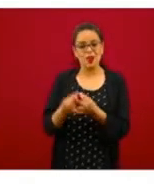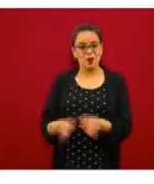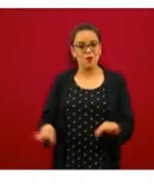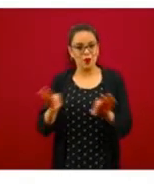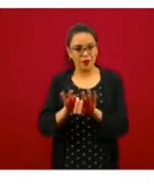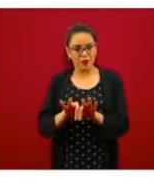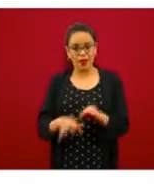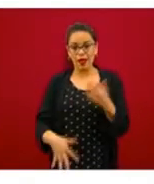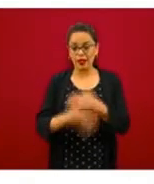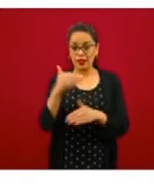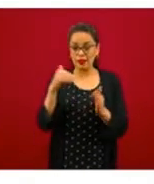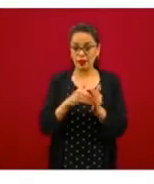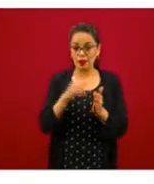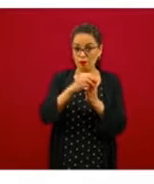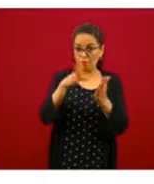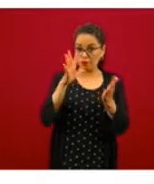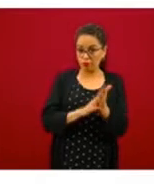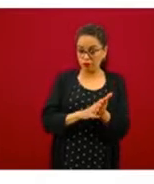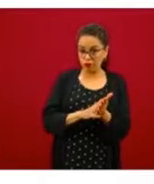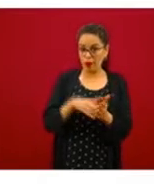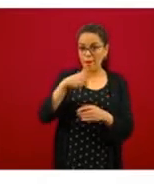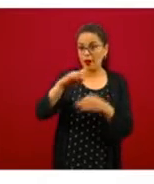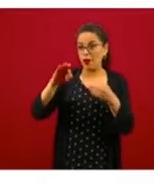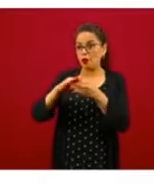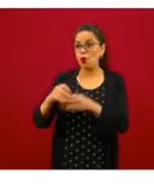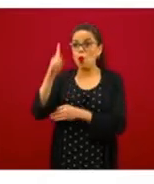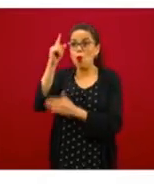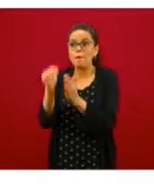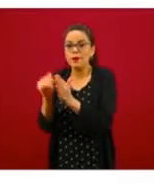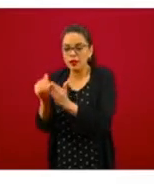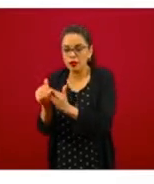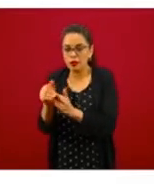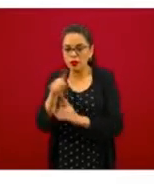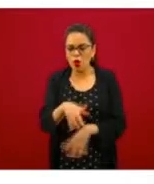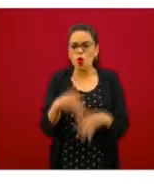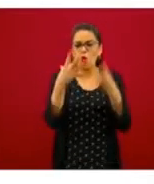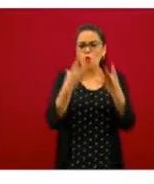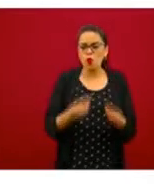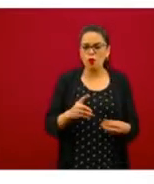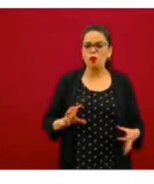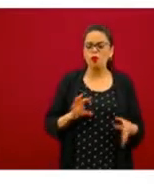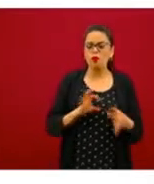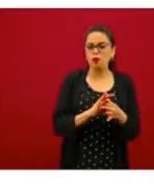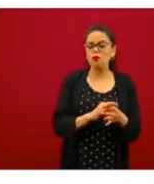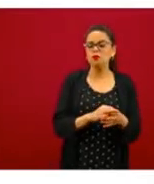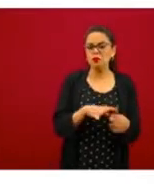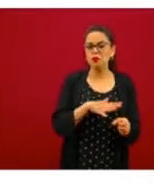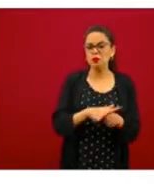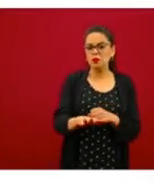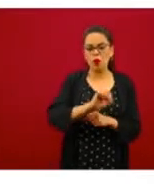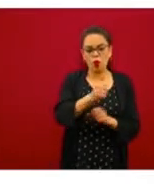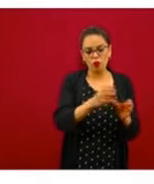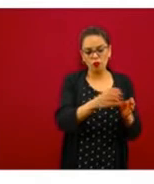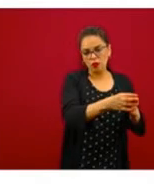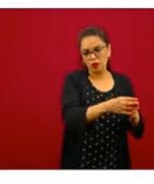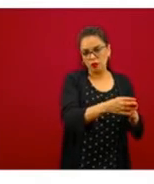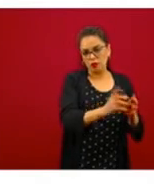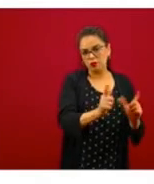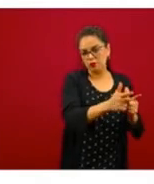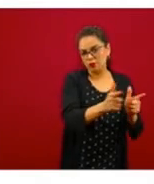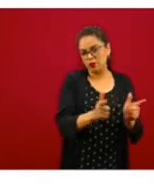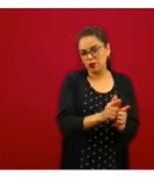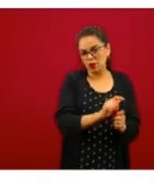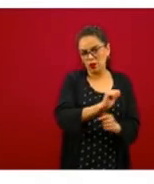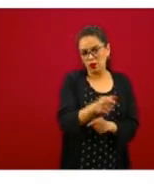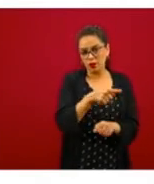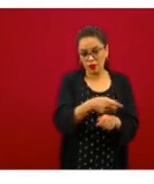important 15.000 part registros because we have patronales de cerca de 1 millón. 15,000 out of Y 1 muchos de million estos tienen que employers ver con registration. los otros And this has to do puntos. with all the Estos son los